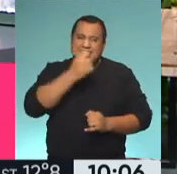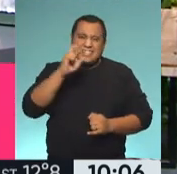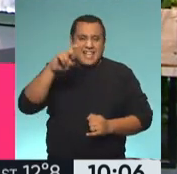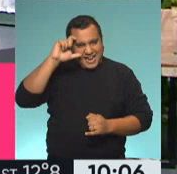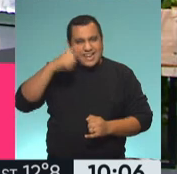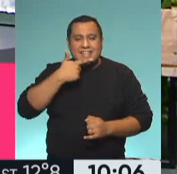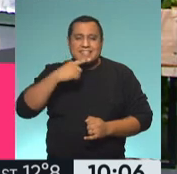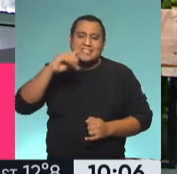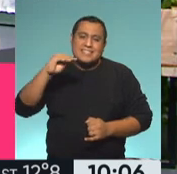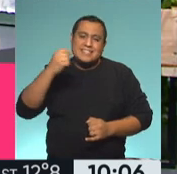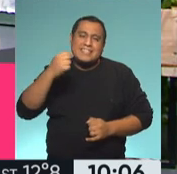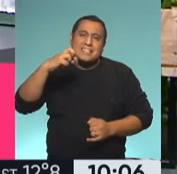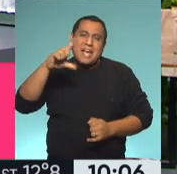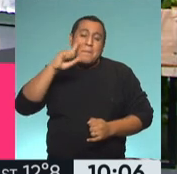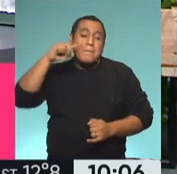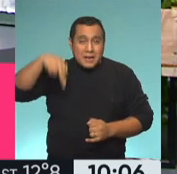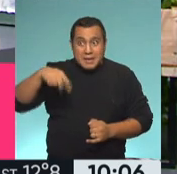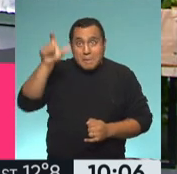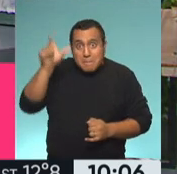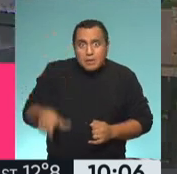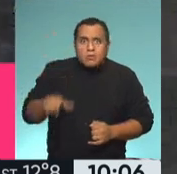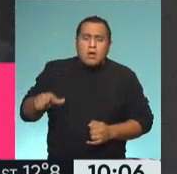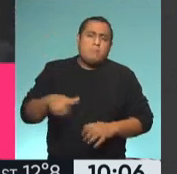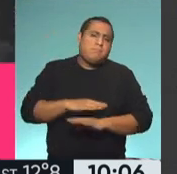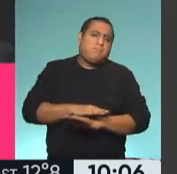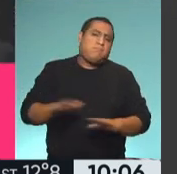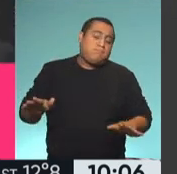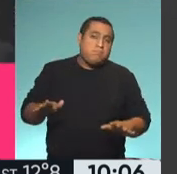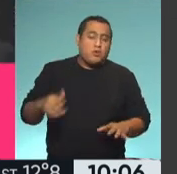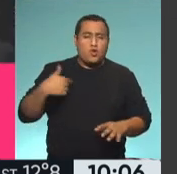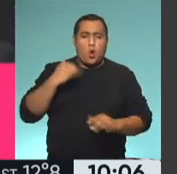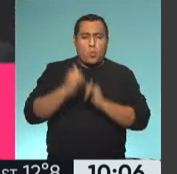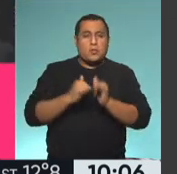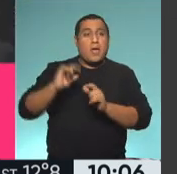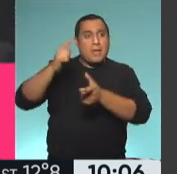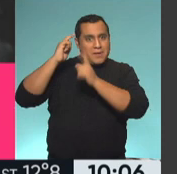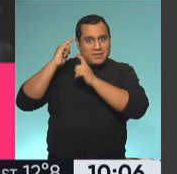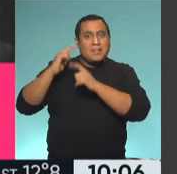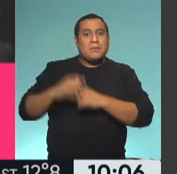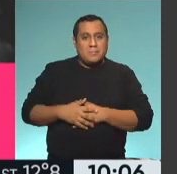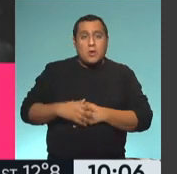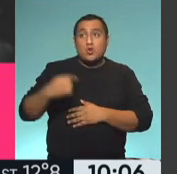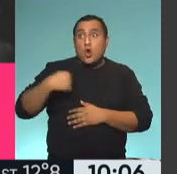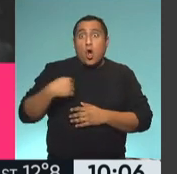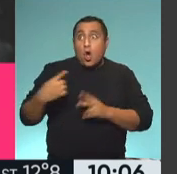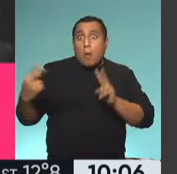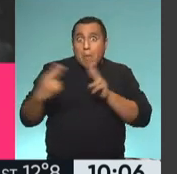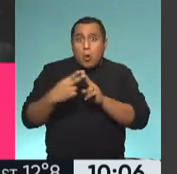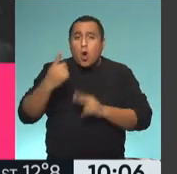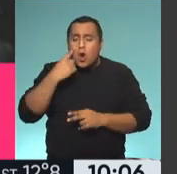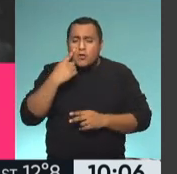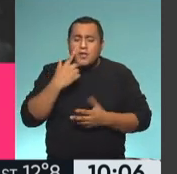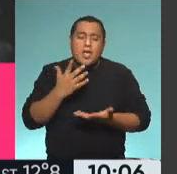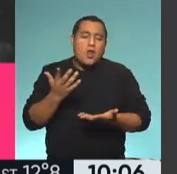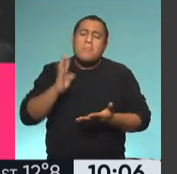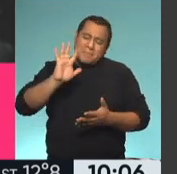un ser increíble. Después voy a contar una anécdota que tengo yo con este Carlitos Chaplin, no porque lo haya conocido, sino porque, bueno, ya